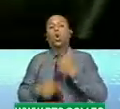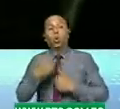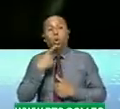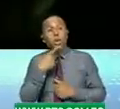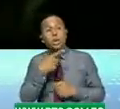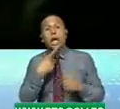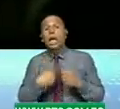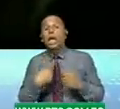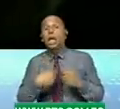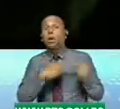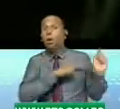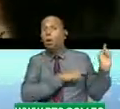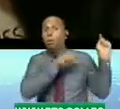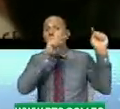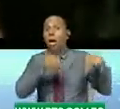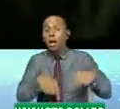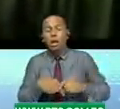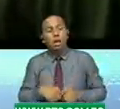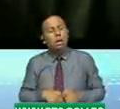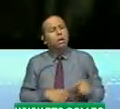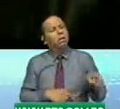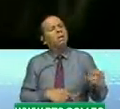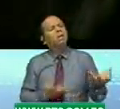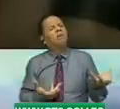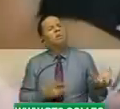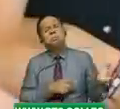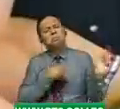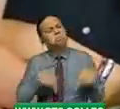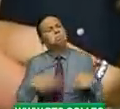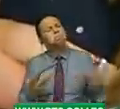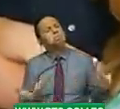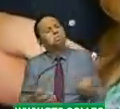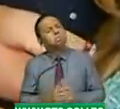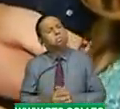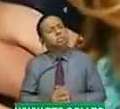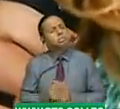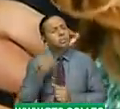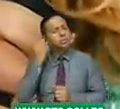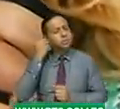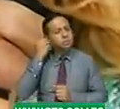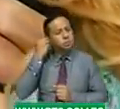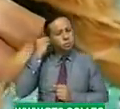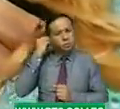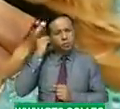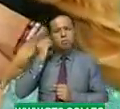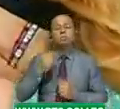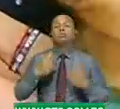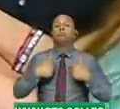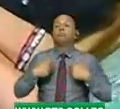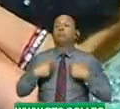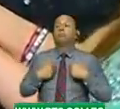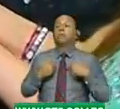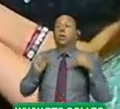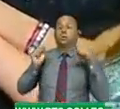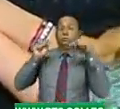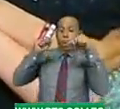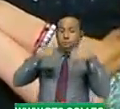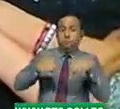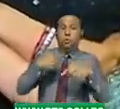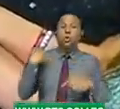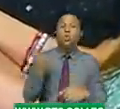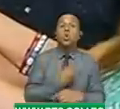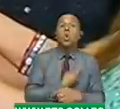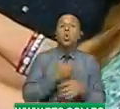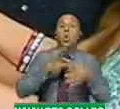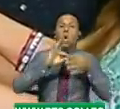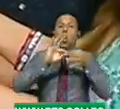nos visitan precisamente para ver a quién. Para ver a Gonzalo Plata. A Gonzalo Plata. Venimos acá, somos creadores de contenido los